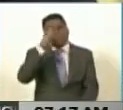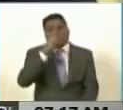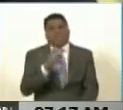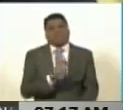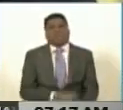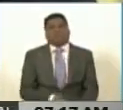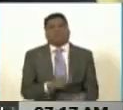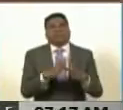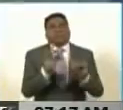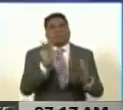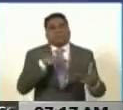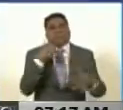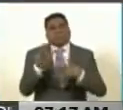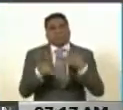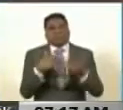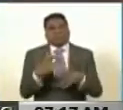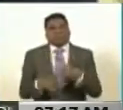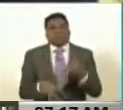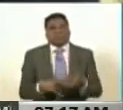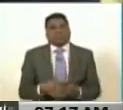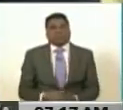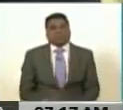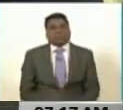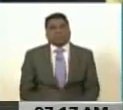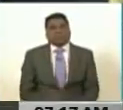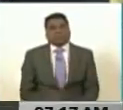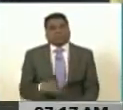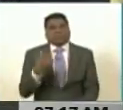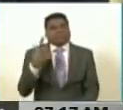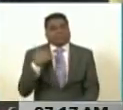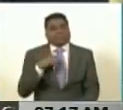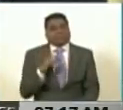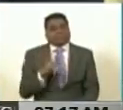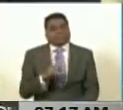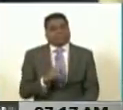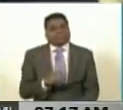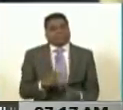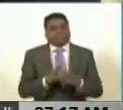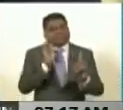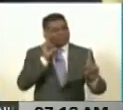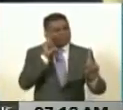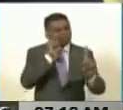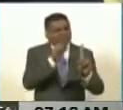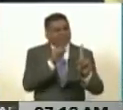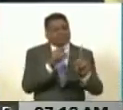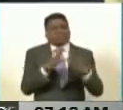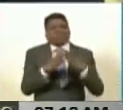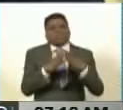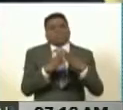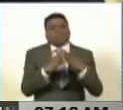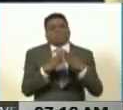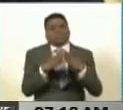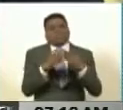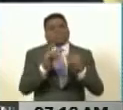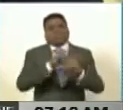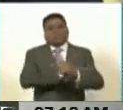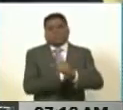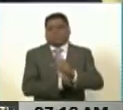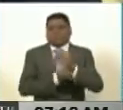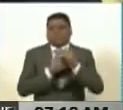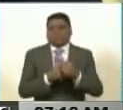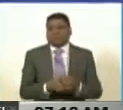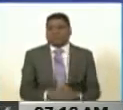las actividades 2017, concretas. Teniendo pues esta línea de acción fundamental que te acabo de